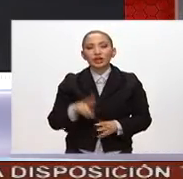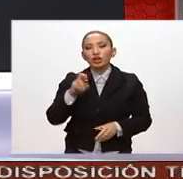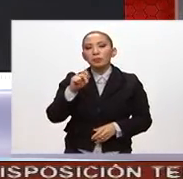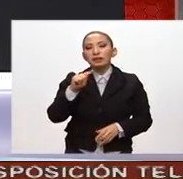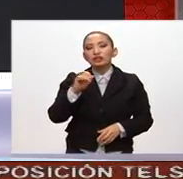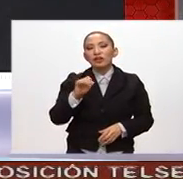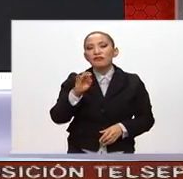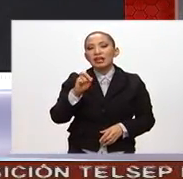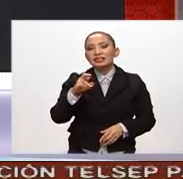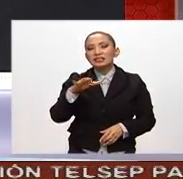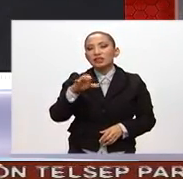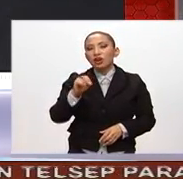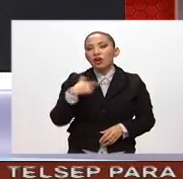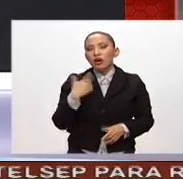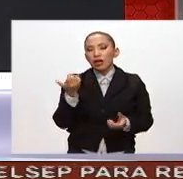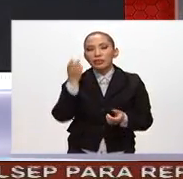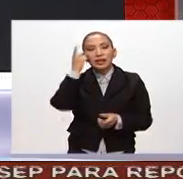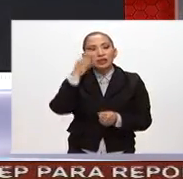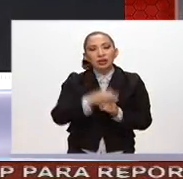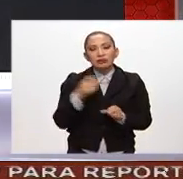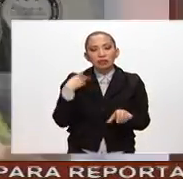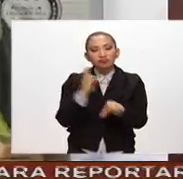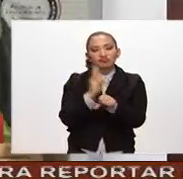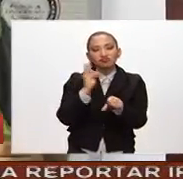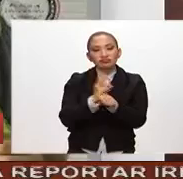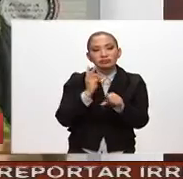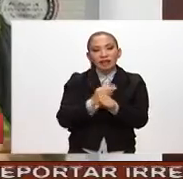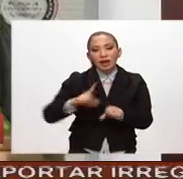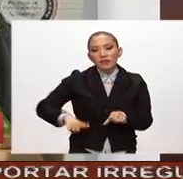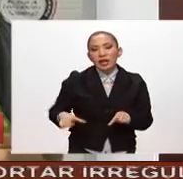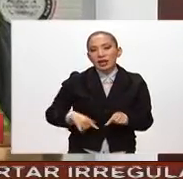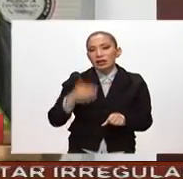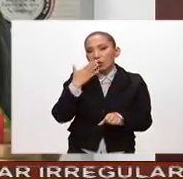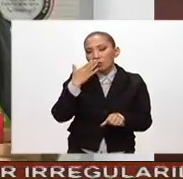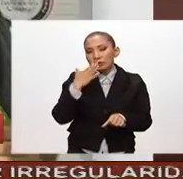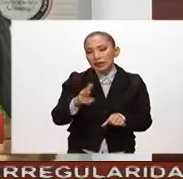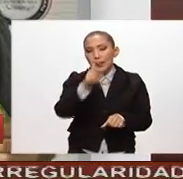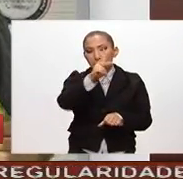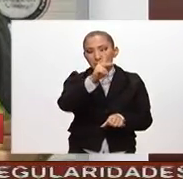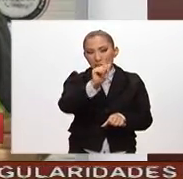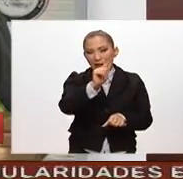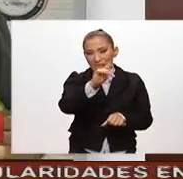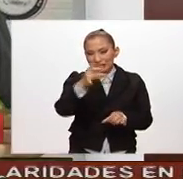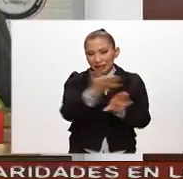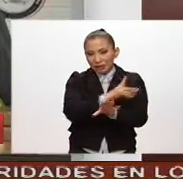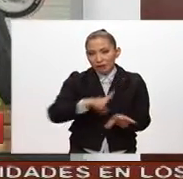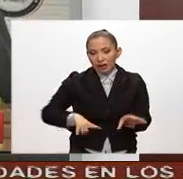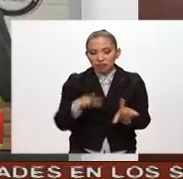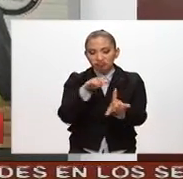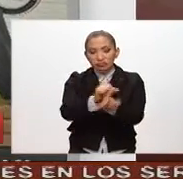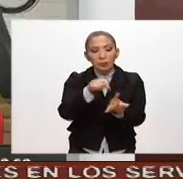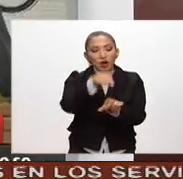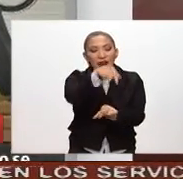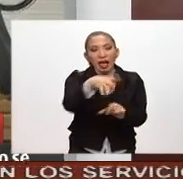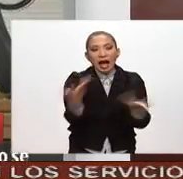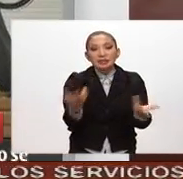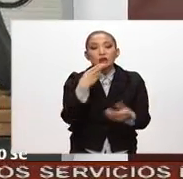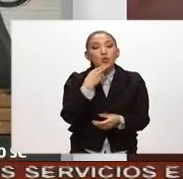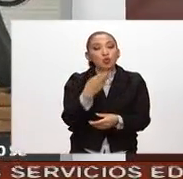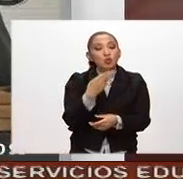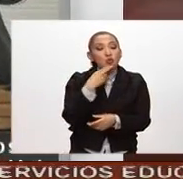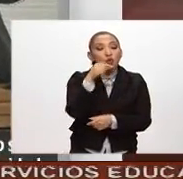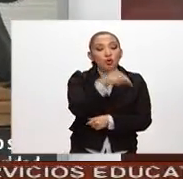Roberto Francisco Ávila, director de Auditoría Fiscal del Gobierno de Sonora en la administración de Guillermo Padres, fue detenido por el delito de